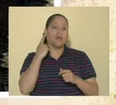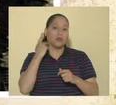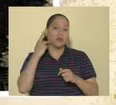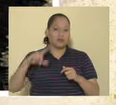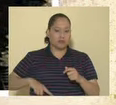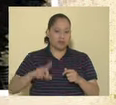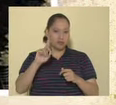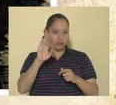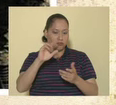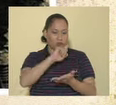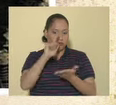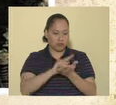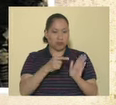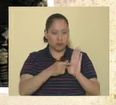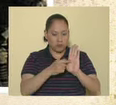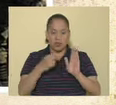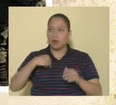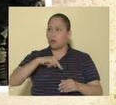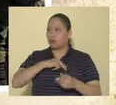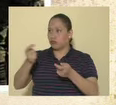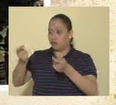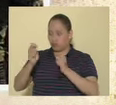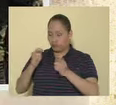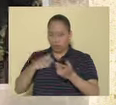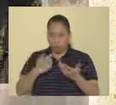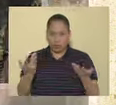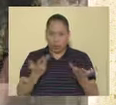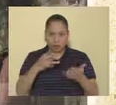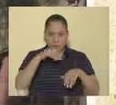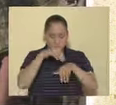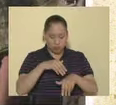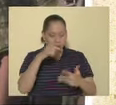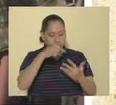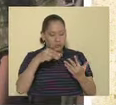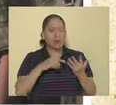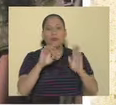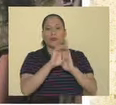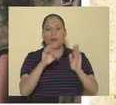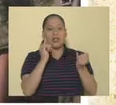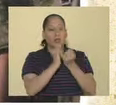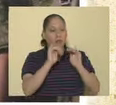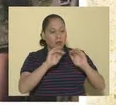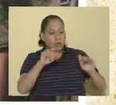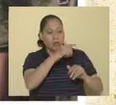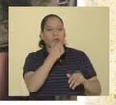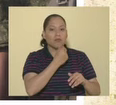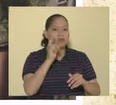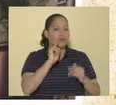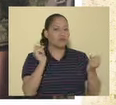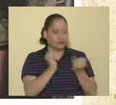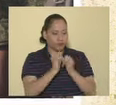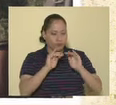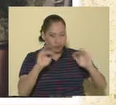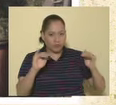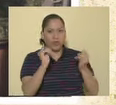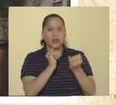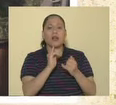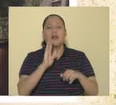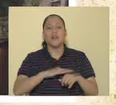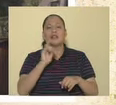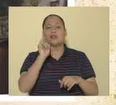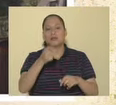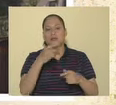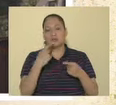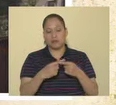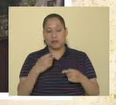pública del gobierno federal que tenemos que desarrollar, como es la igualdad de género. Y en específico,